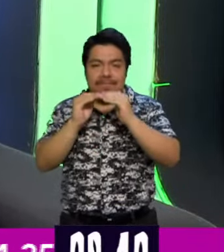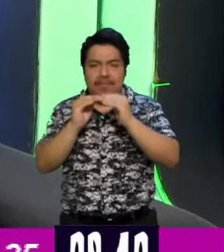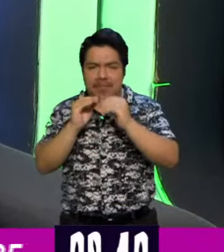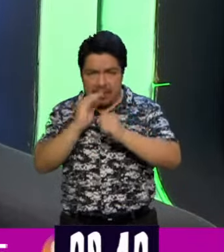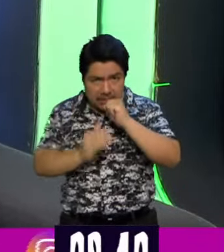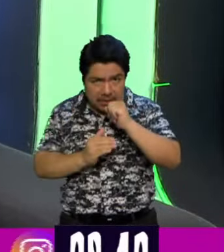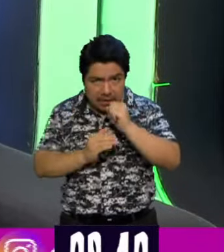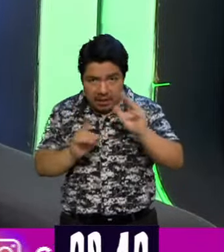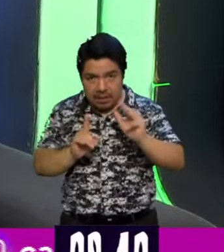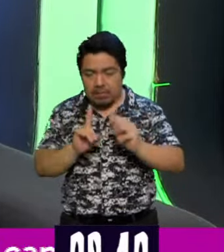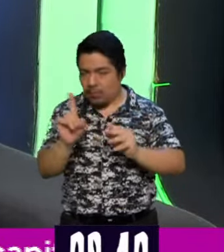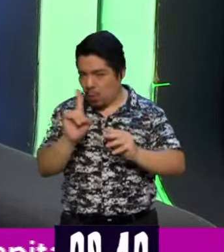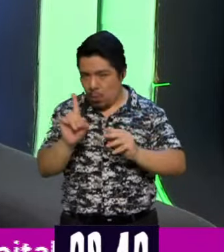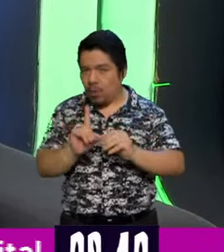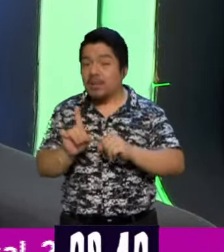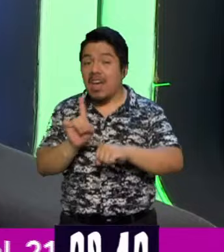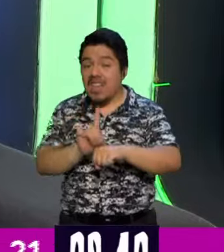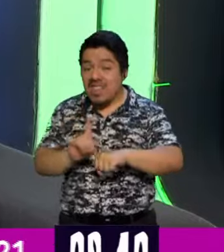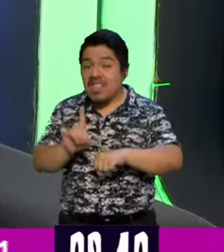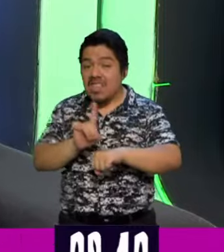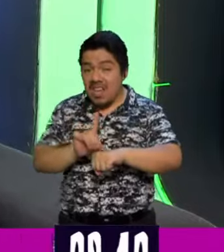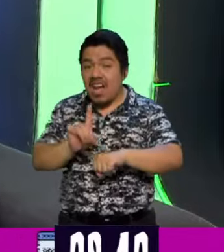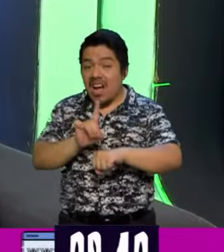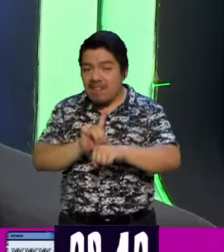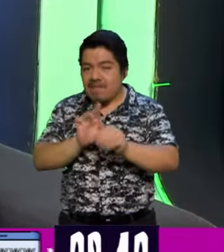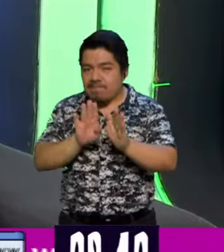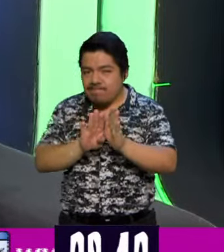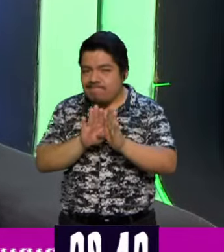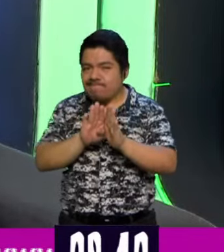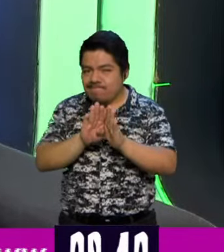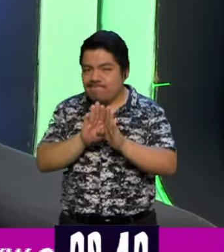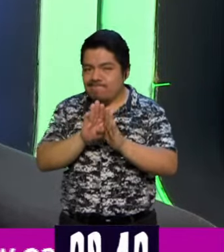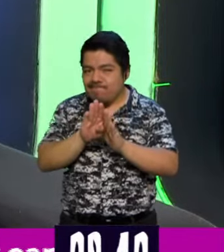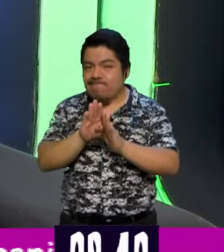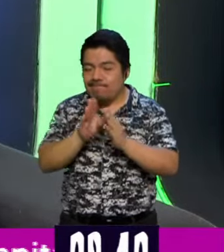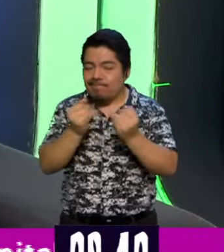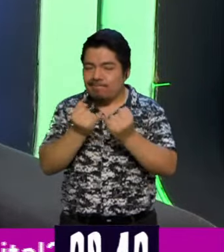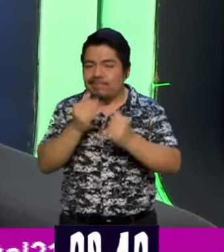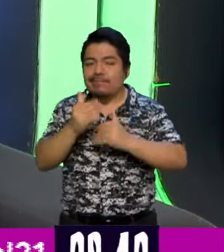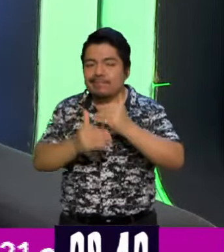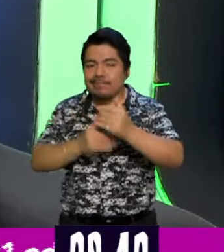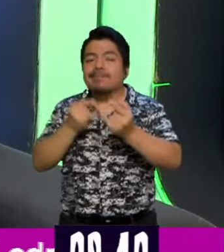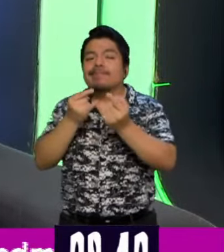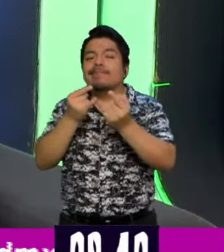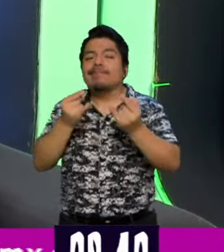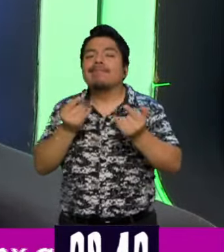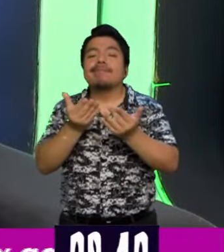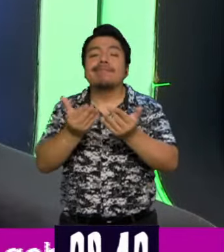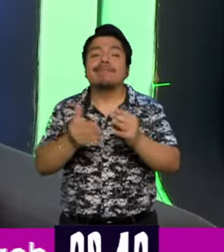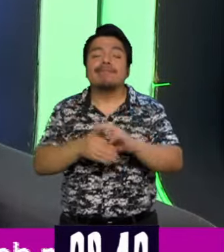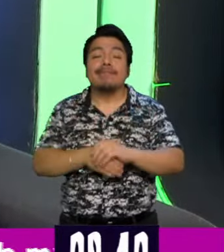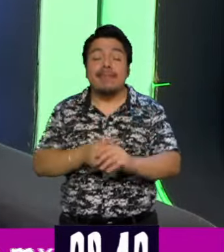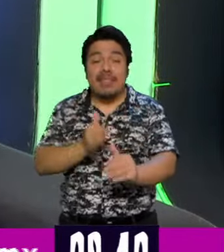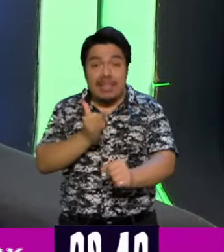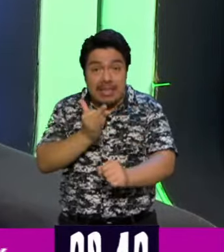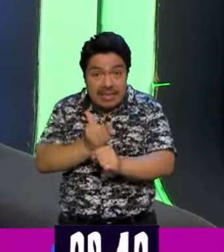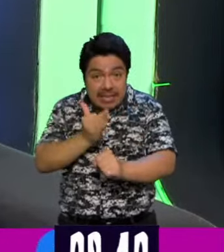termina, se construye día a día y en procesos históricos. Nos encontramos hoy con un